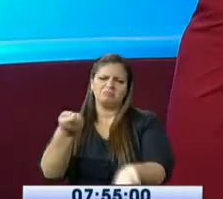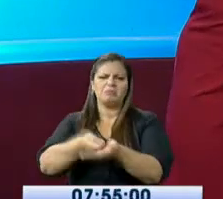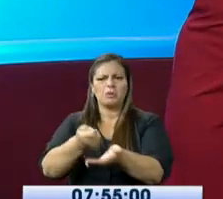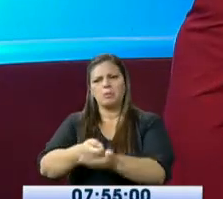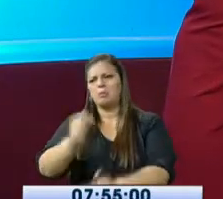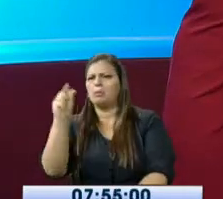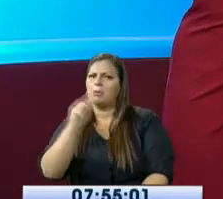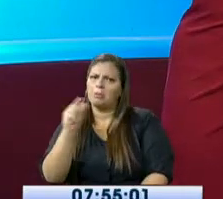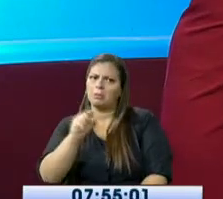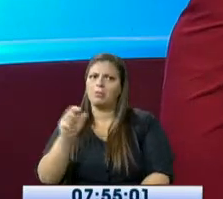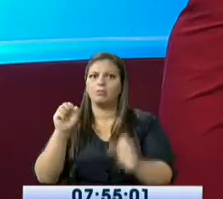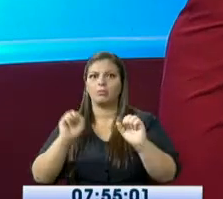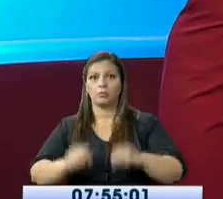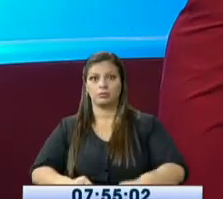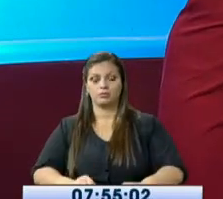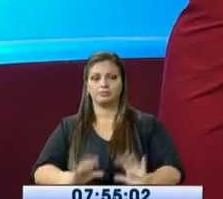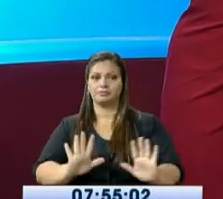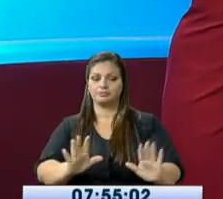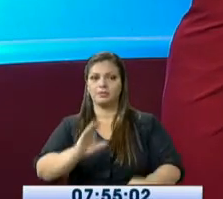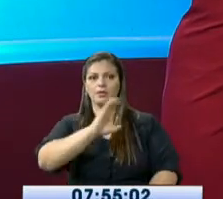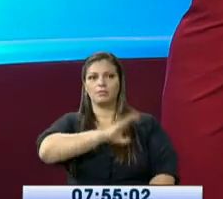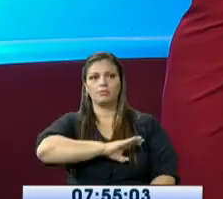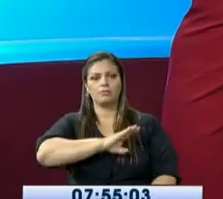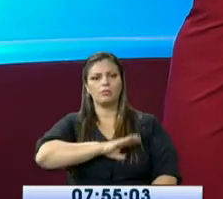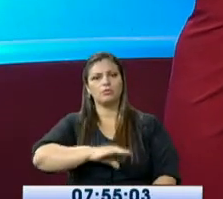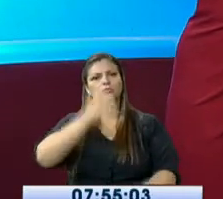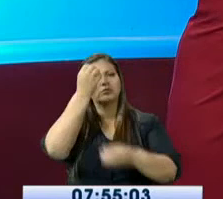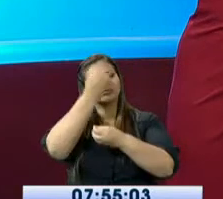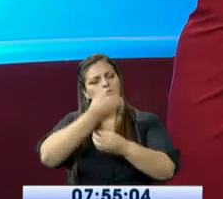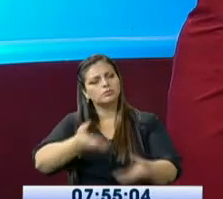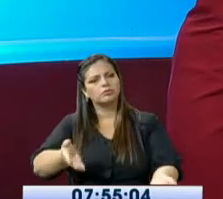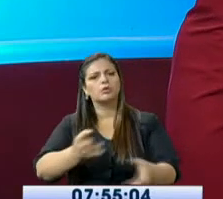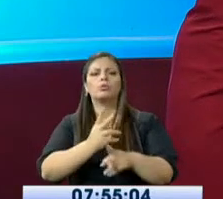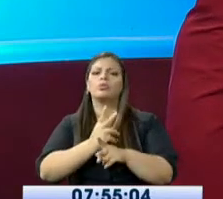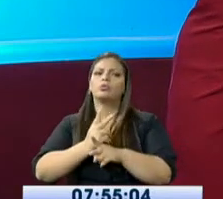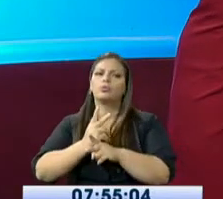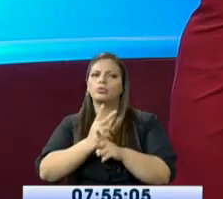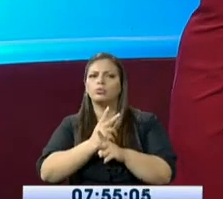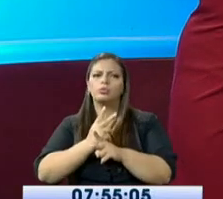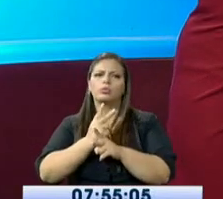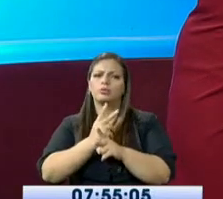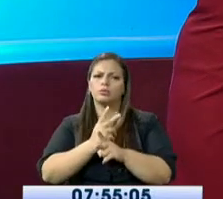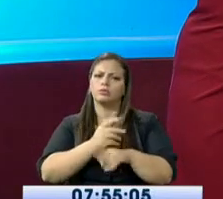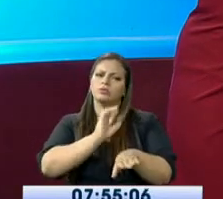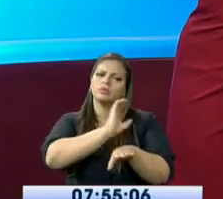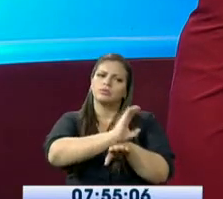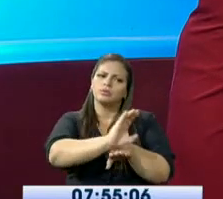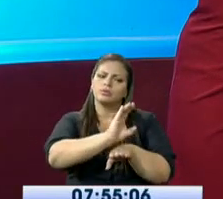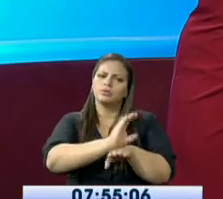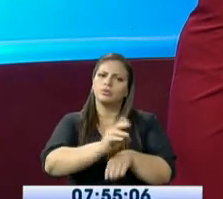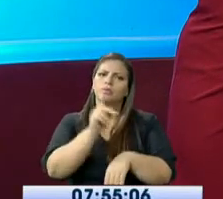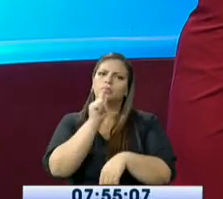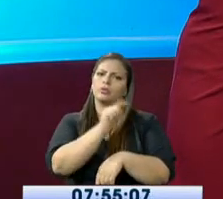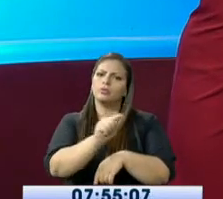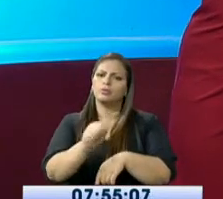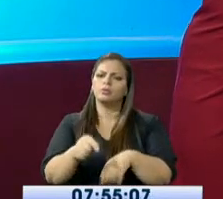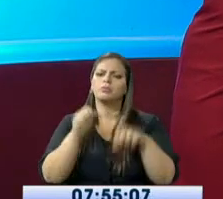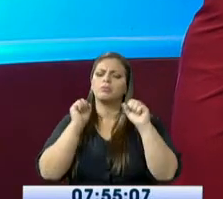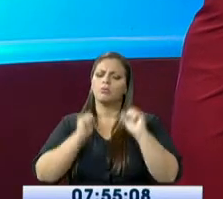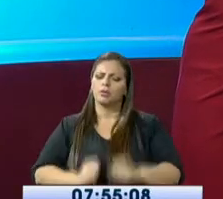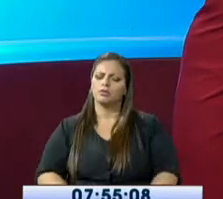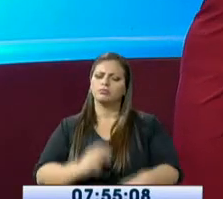buenos precios, la Policía Nacional nos compartirá en la siguiente nota periodística recomendaciones muy importantes